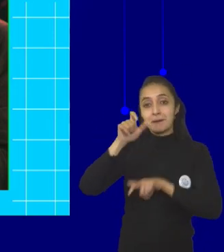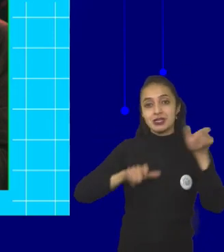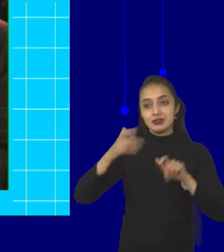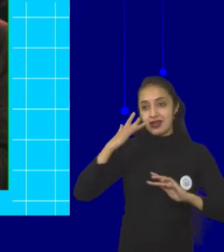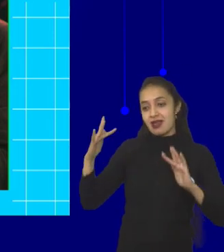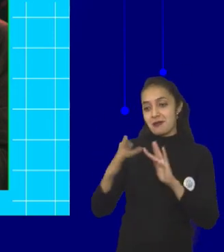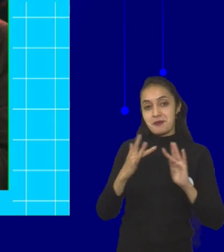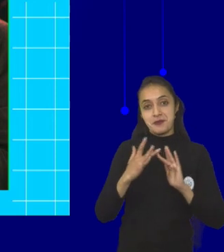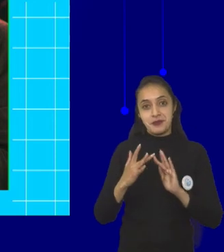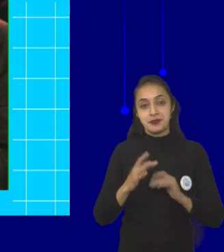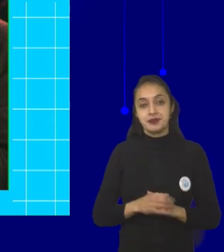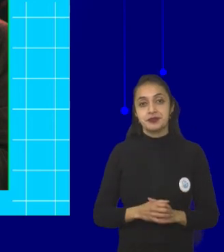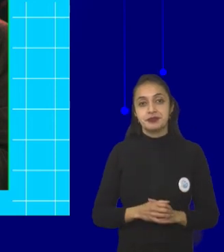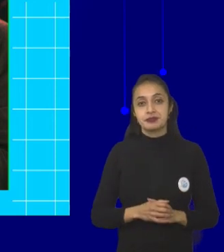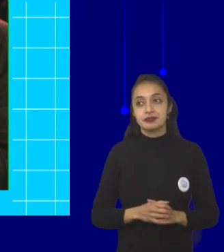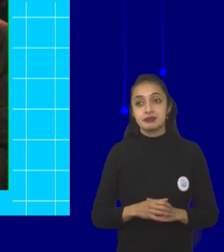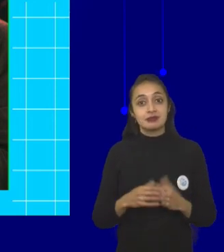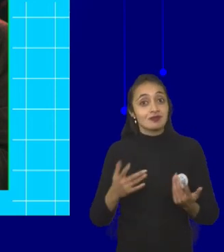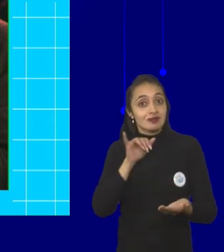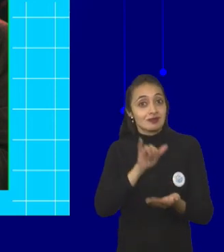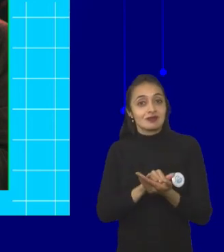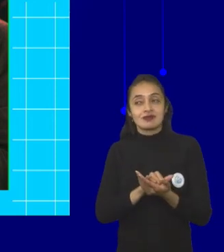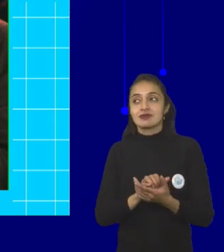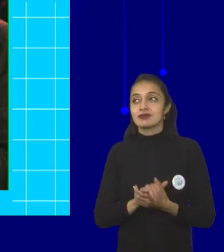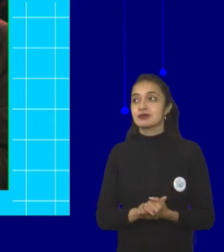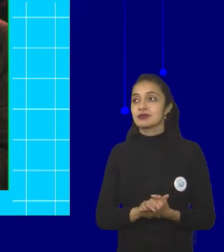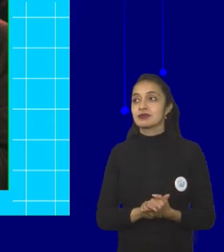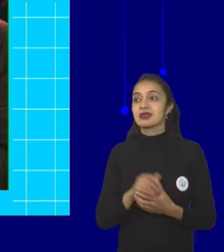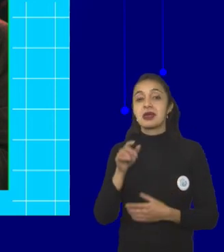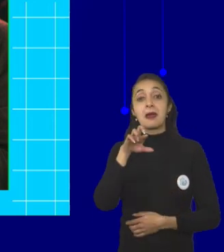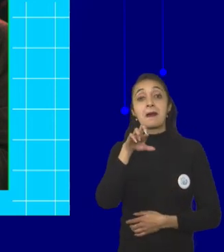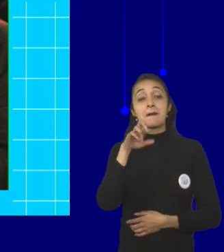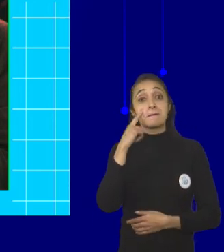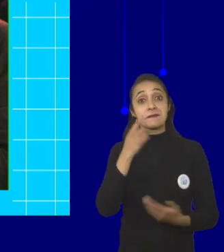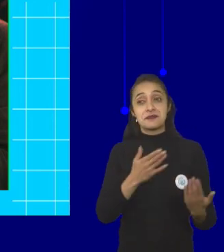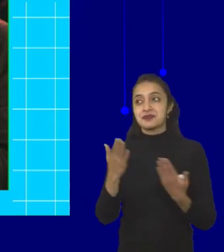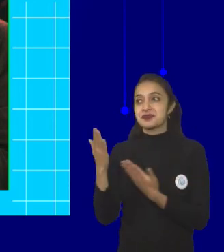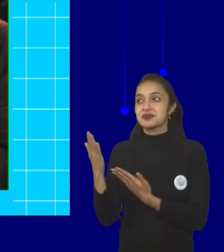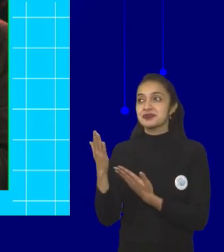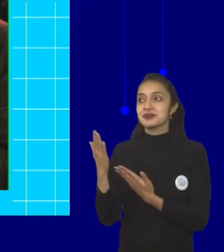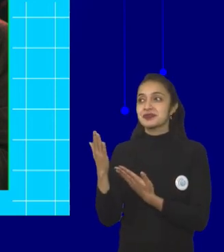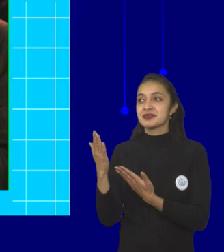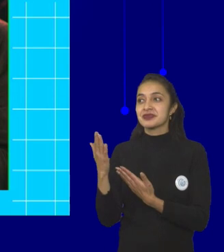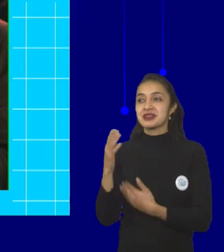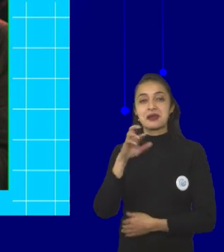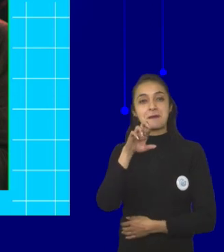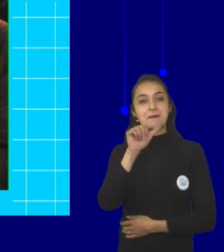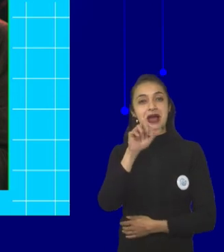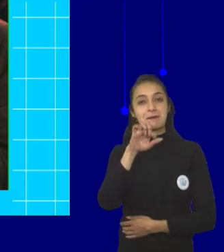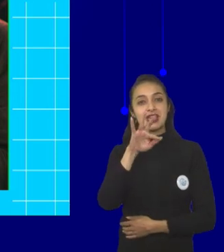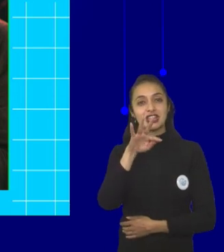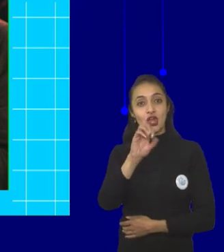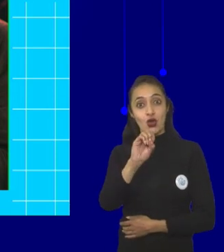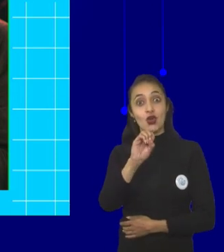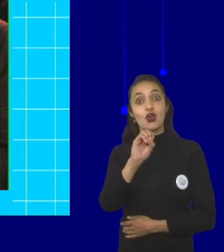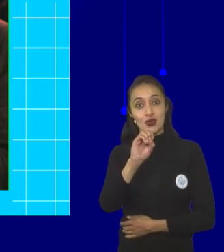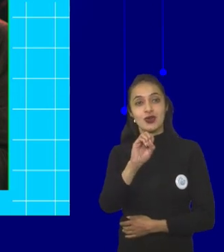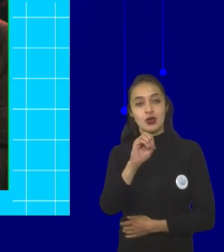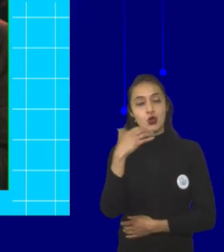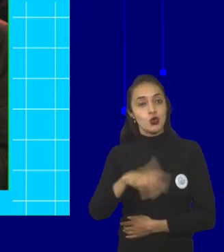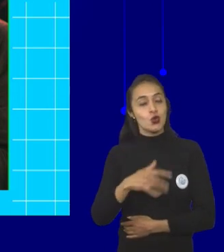personas? Y se vino esto. Pálpito reportó, y es un orgullo del que